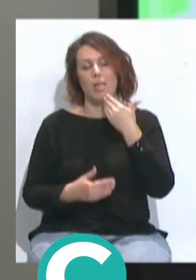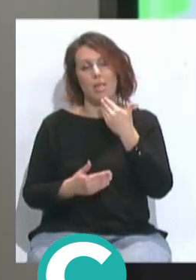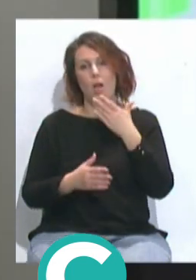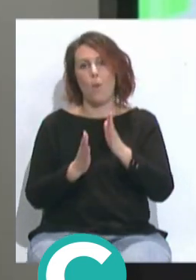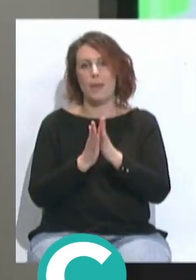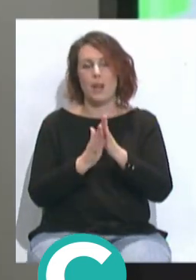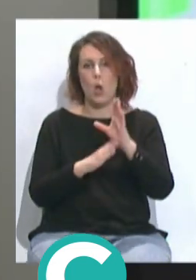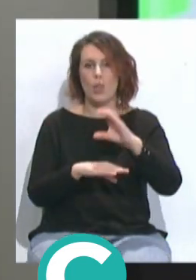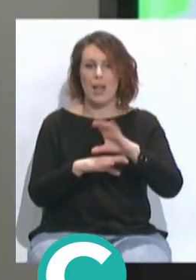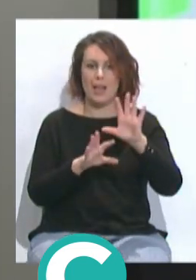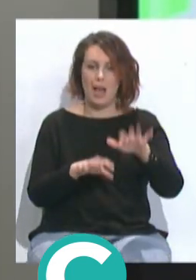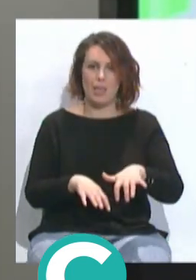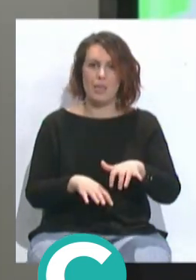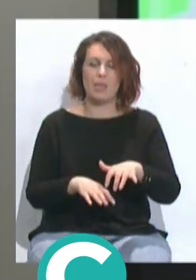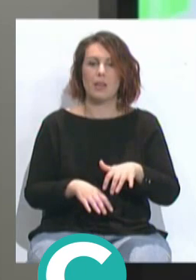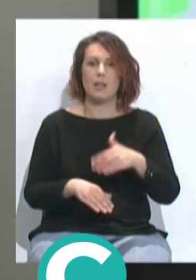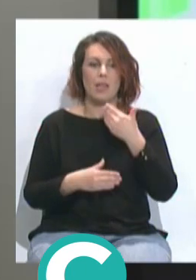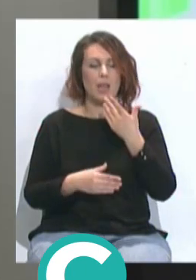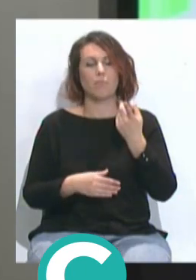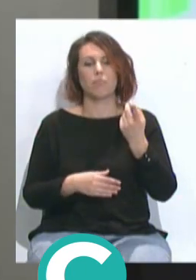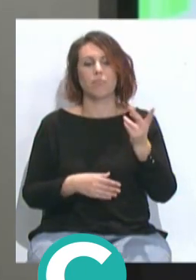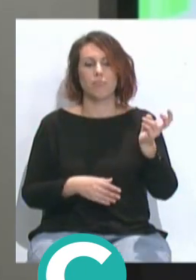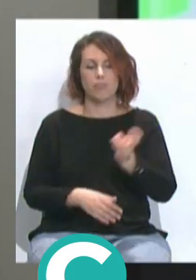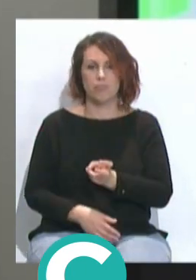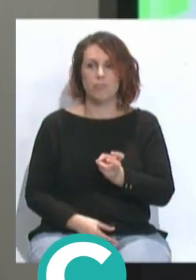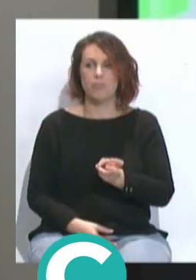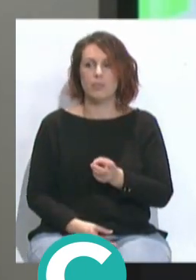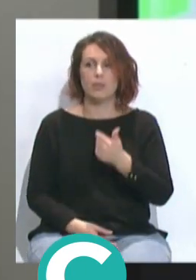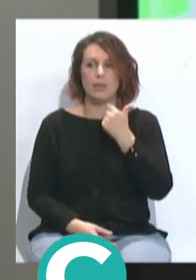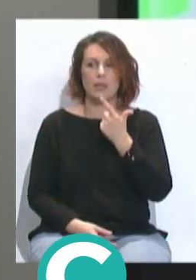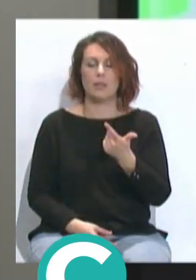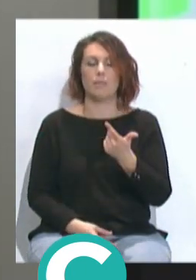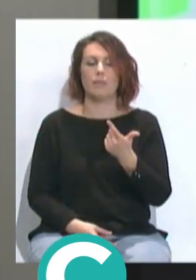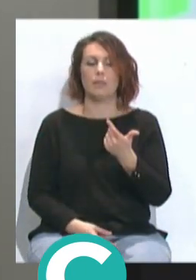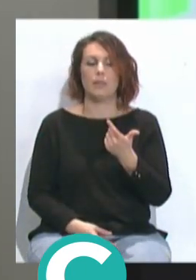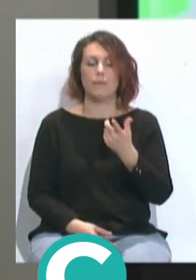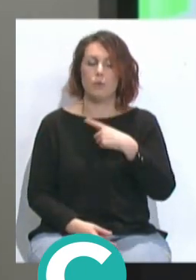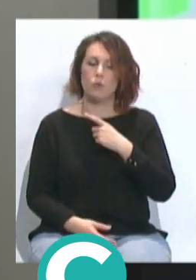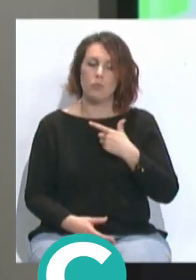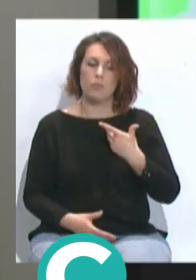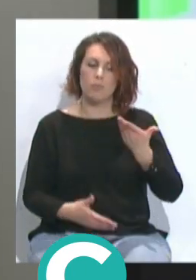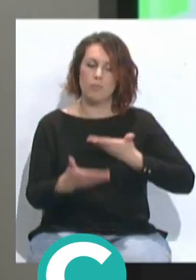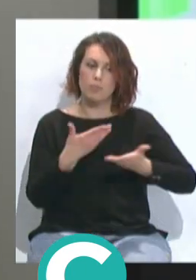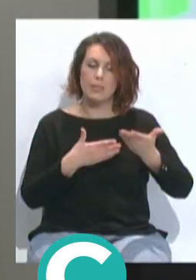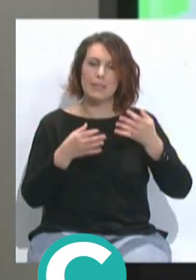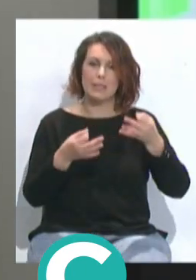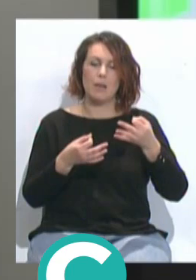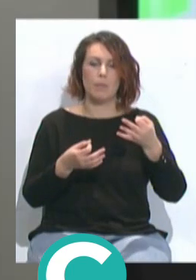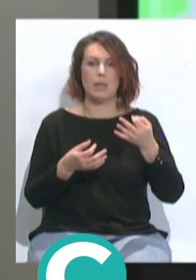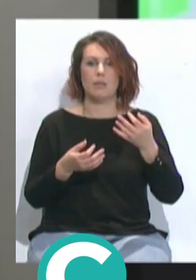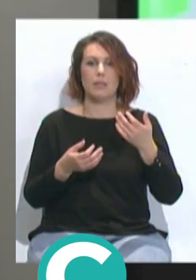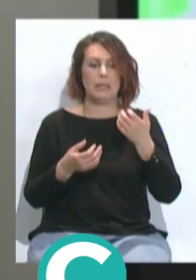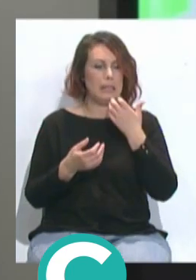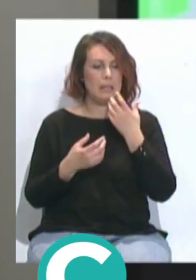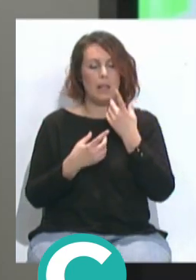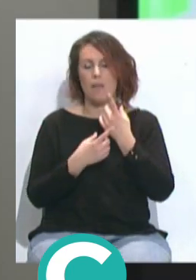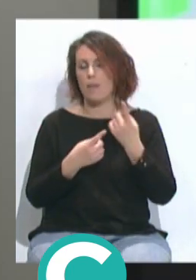compañero concejal de Cádiz su presencia y decirle que siempre iremos de la mano cada vez que sea